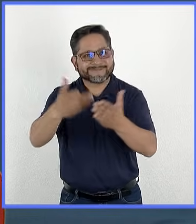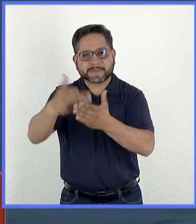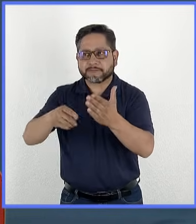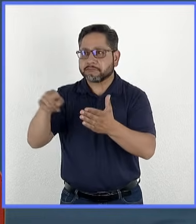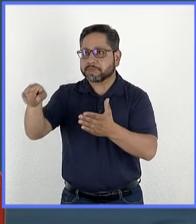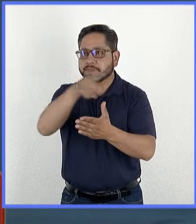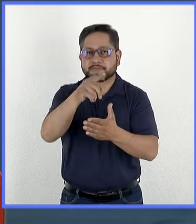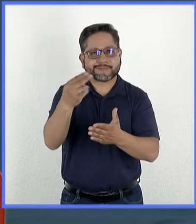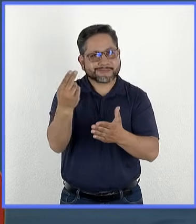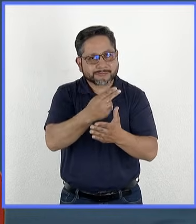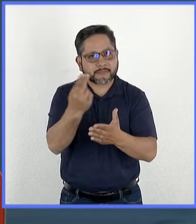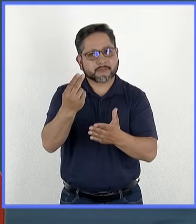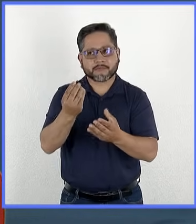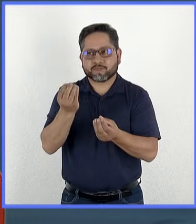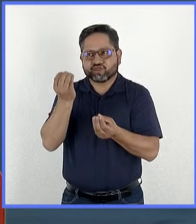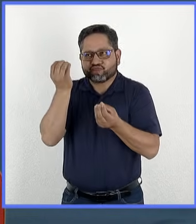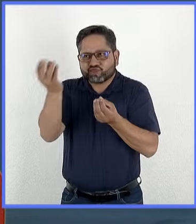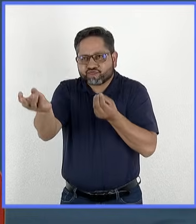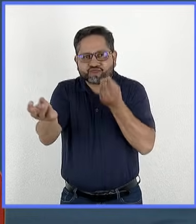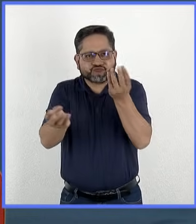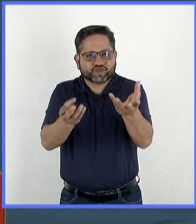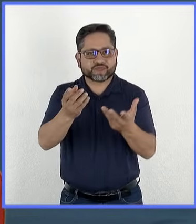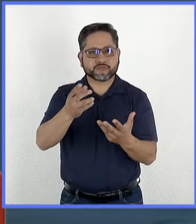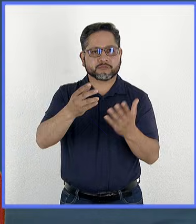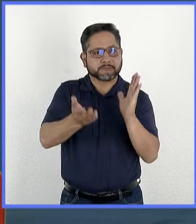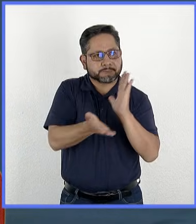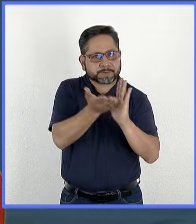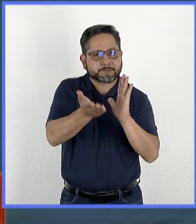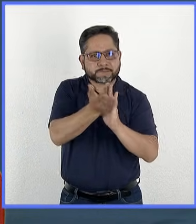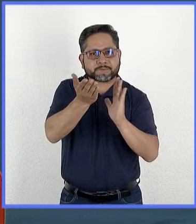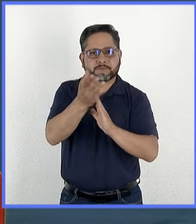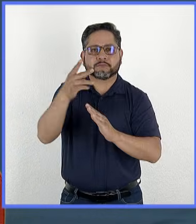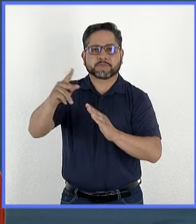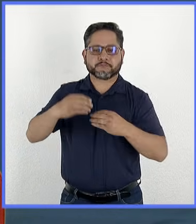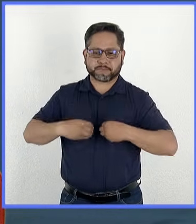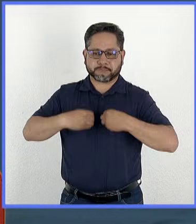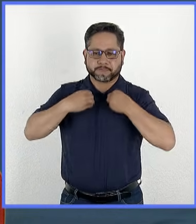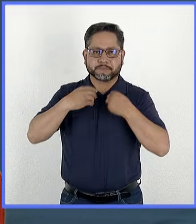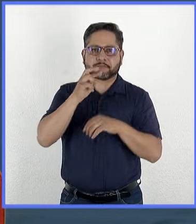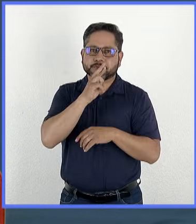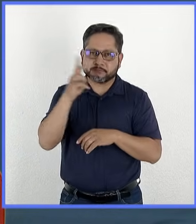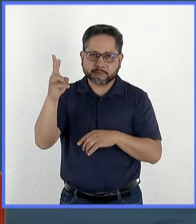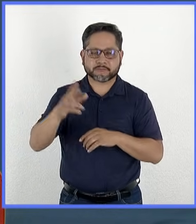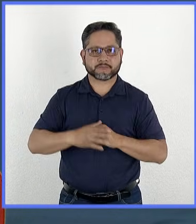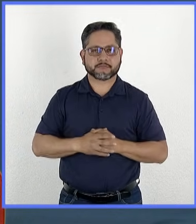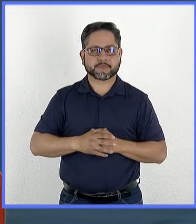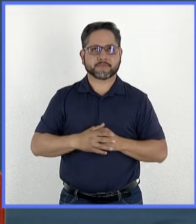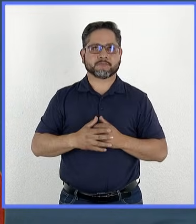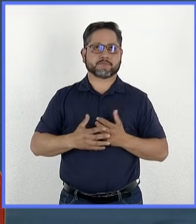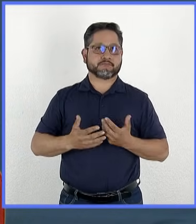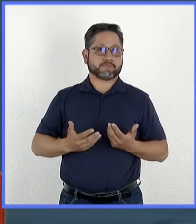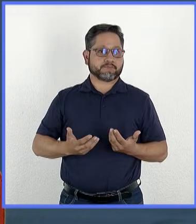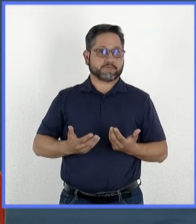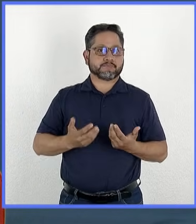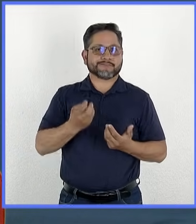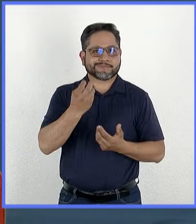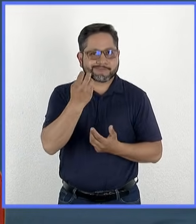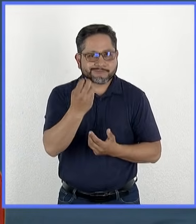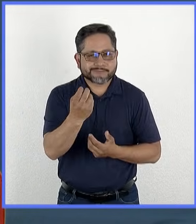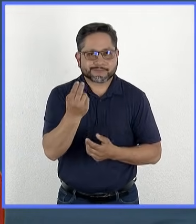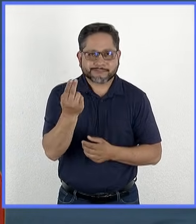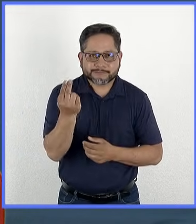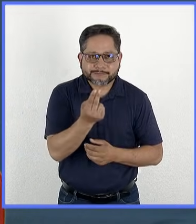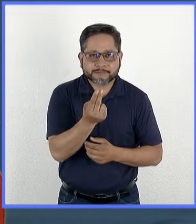requieren de infraestructura que mejore sus condiciones de vida. Entonces, es la manera